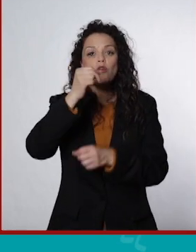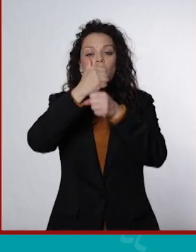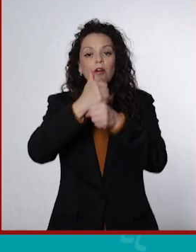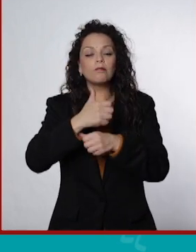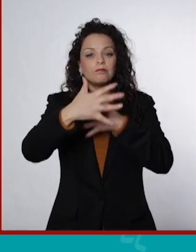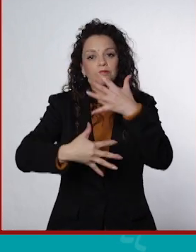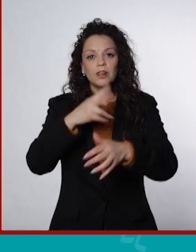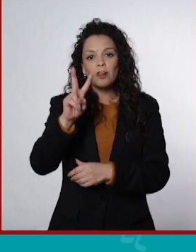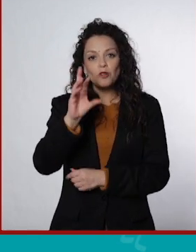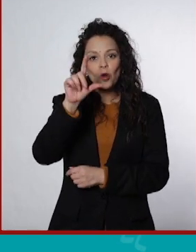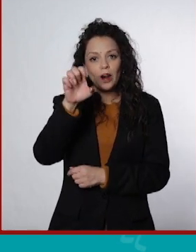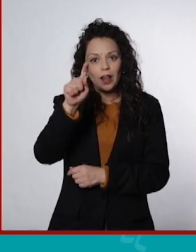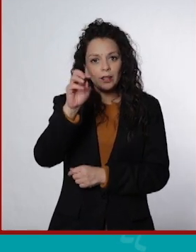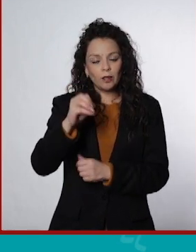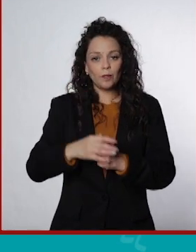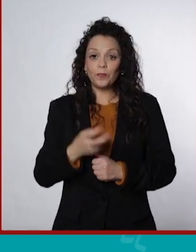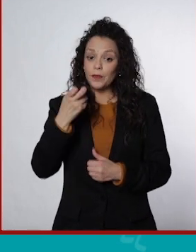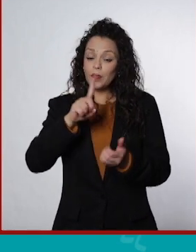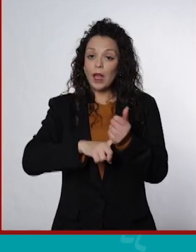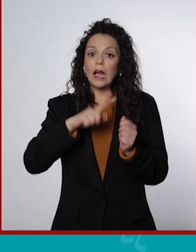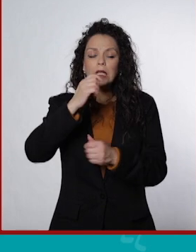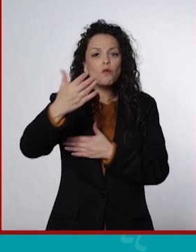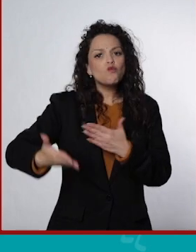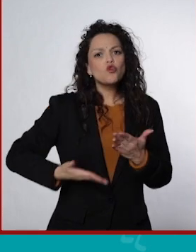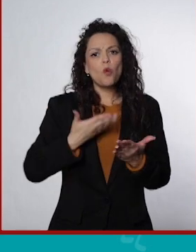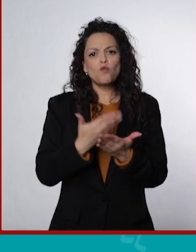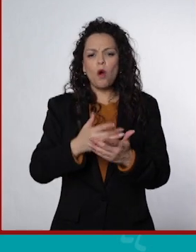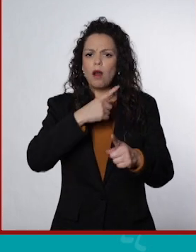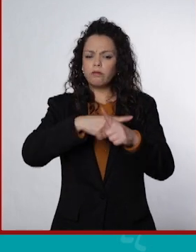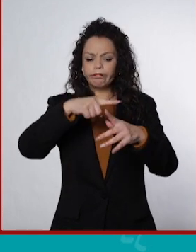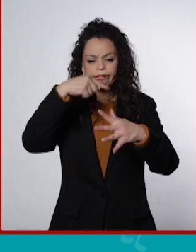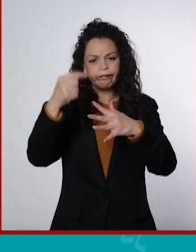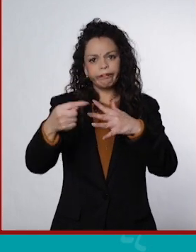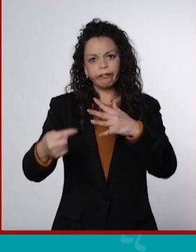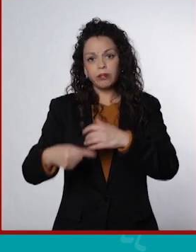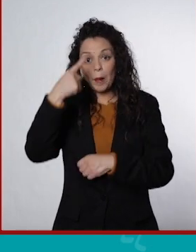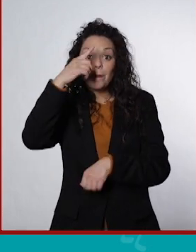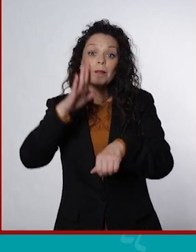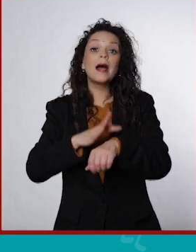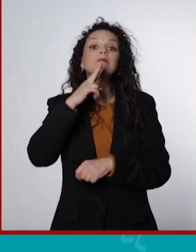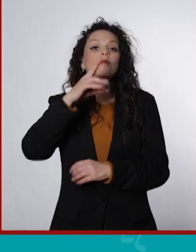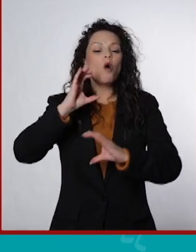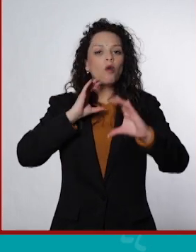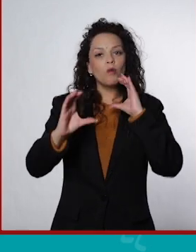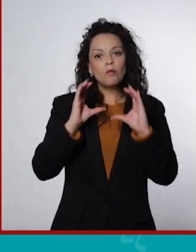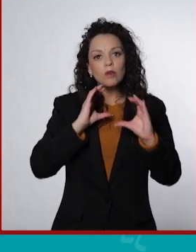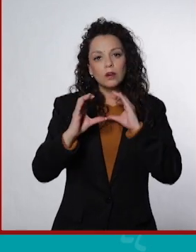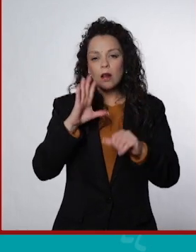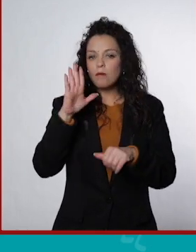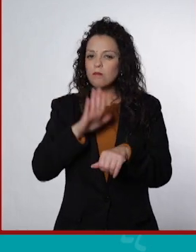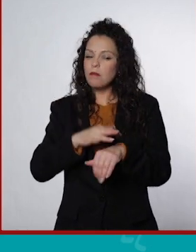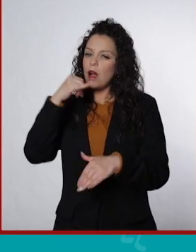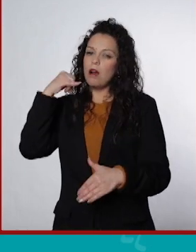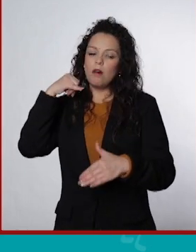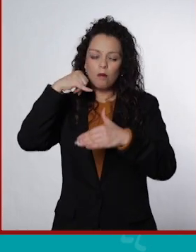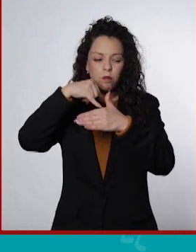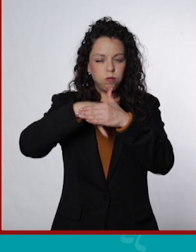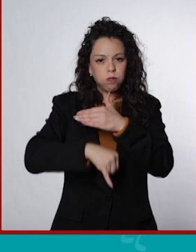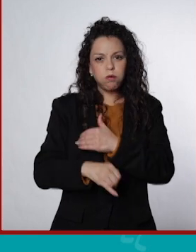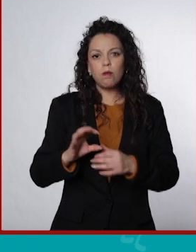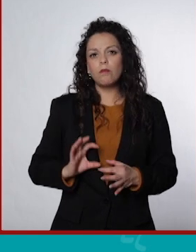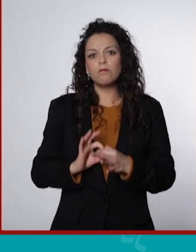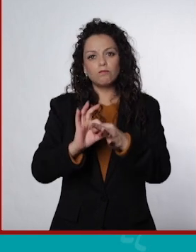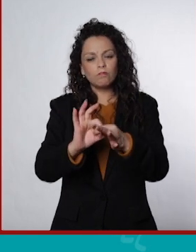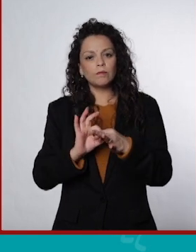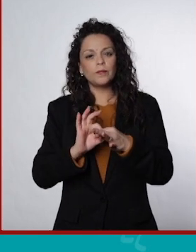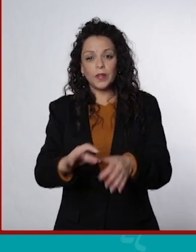una serie de propuestas para mejorar nuestra comunicación en un sentido profundo, arraigado en la empatía y